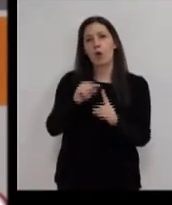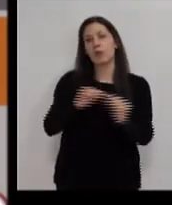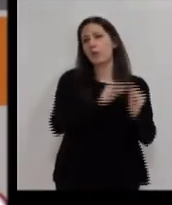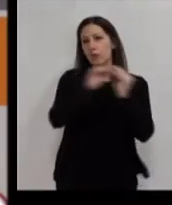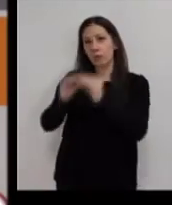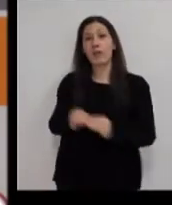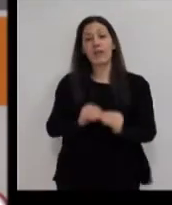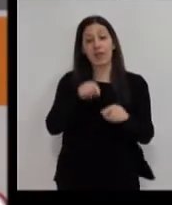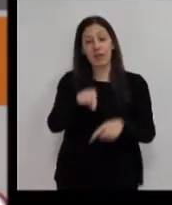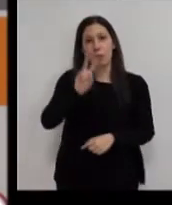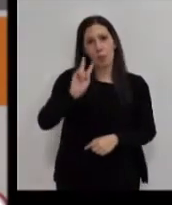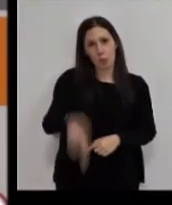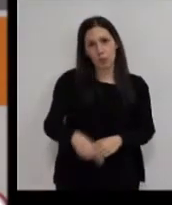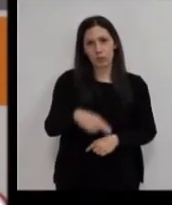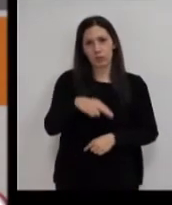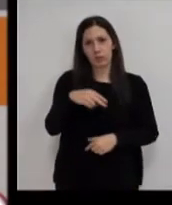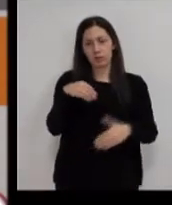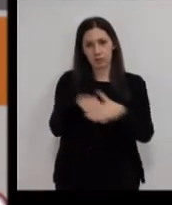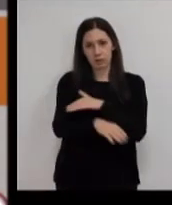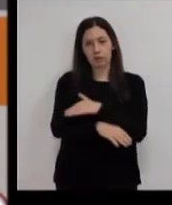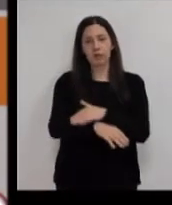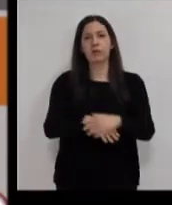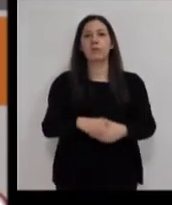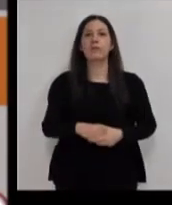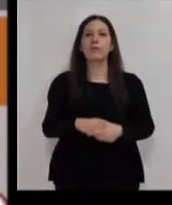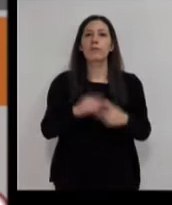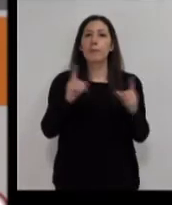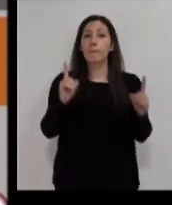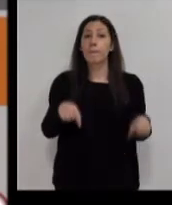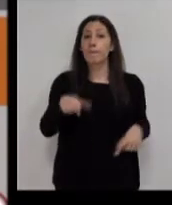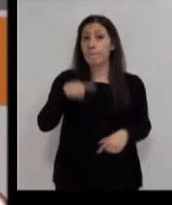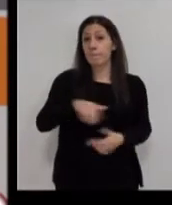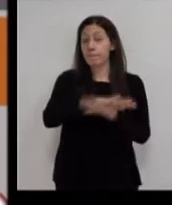José Antonio hacia la normalidad, eso es la accesibilidad.